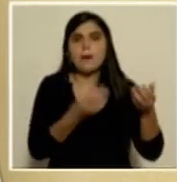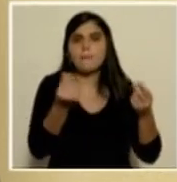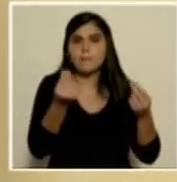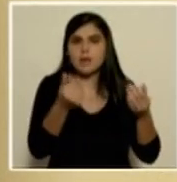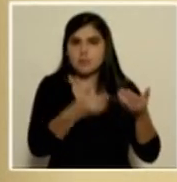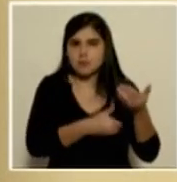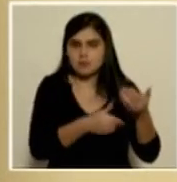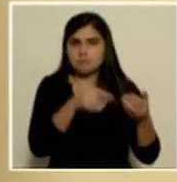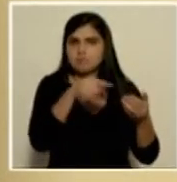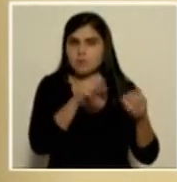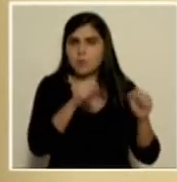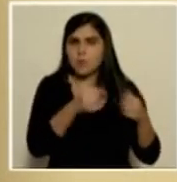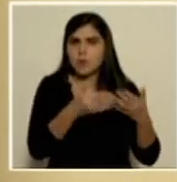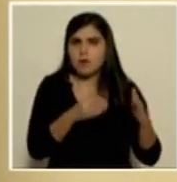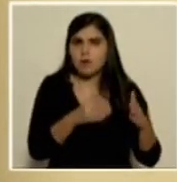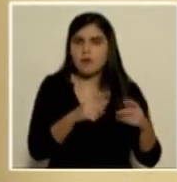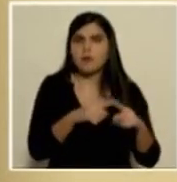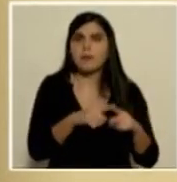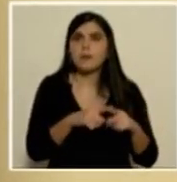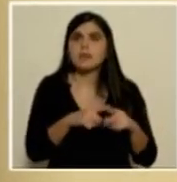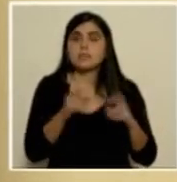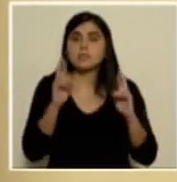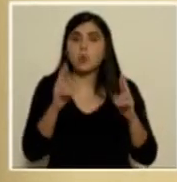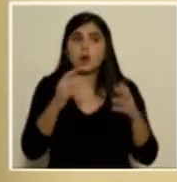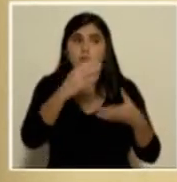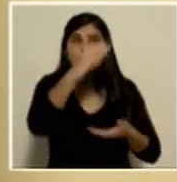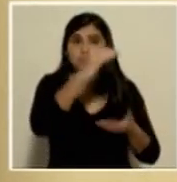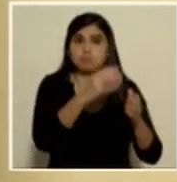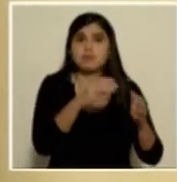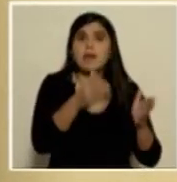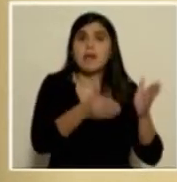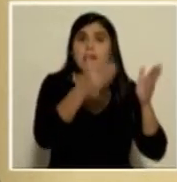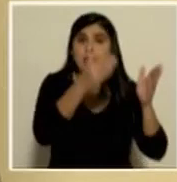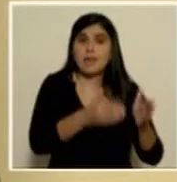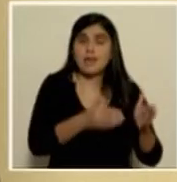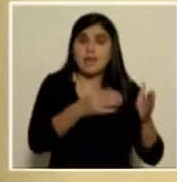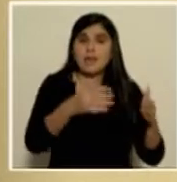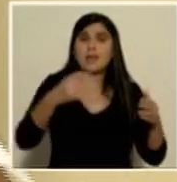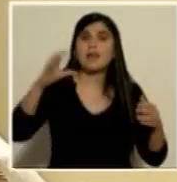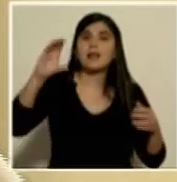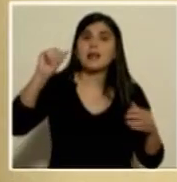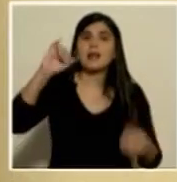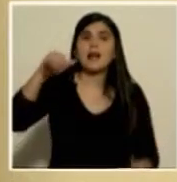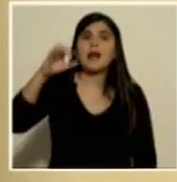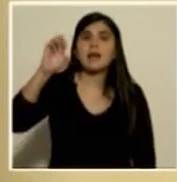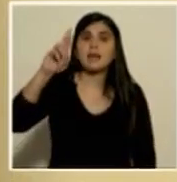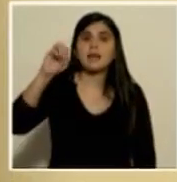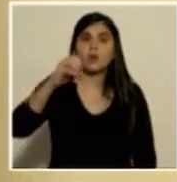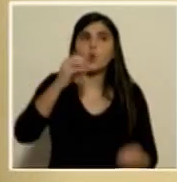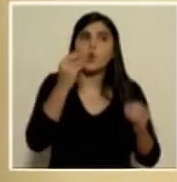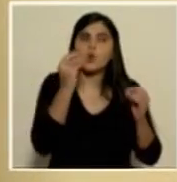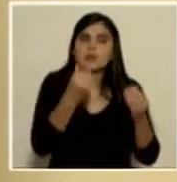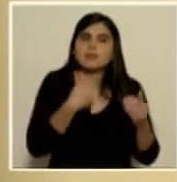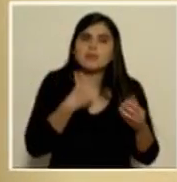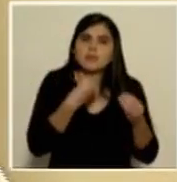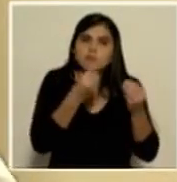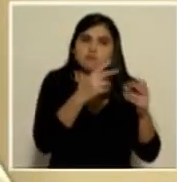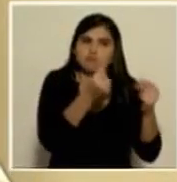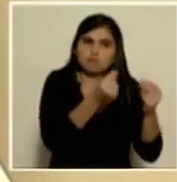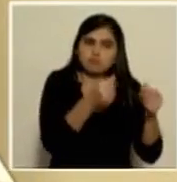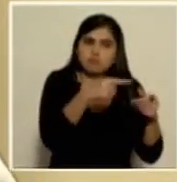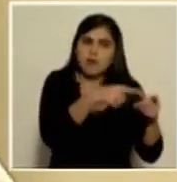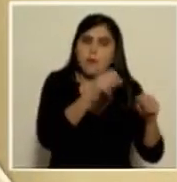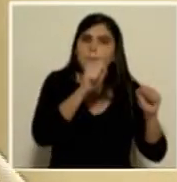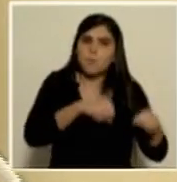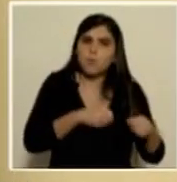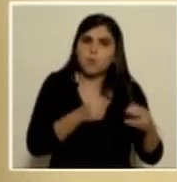haya suficiente efectivo para no afectar las necesidades básicas. Y el otro tema que me preguntan es en relación con el